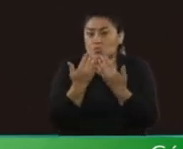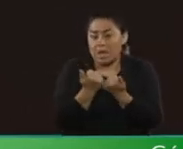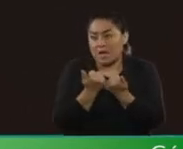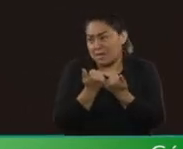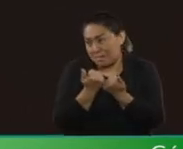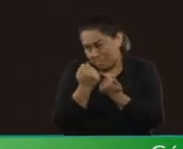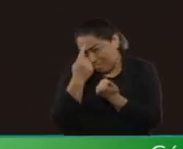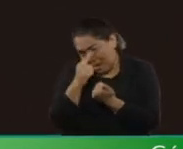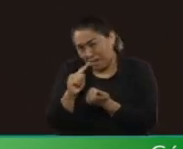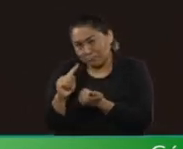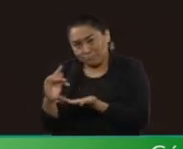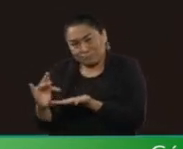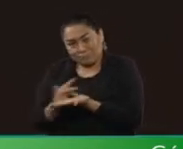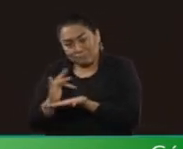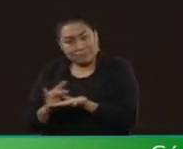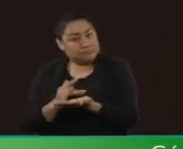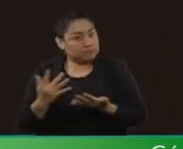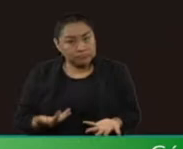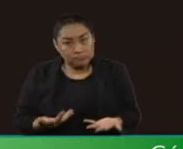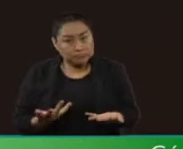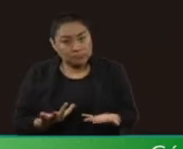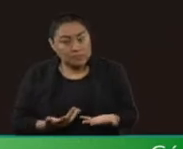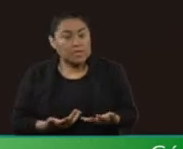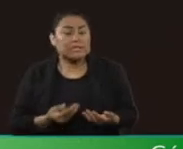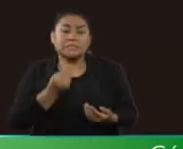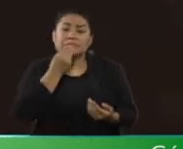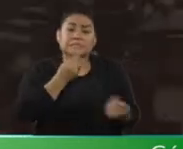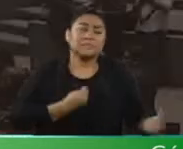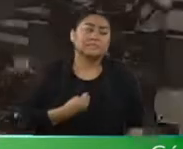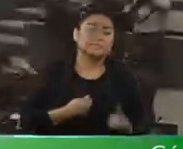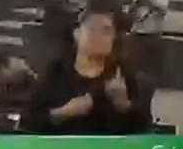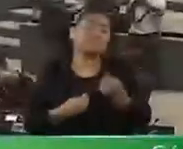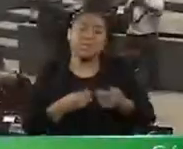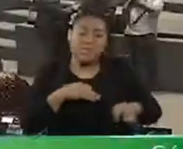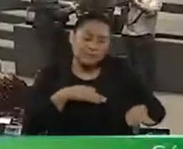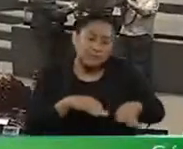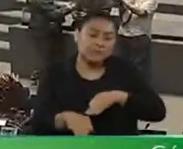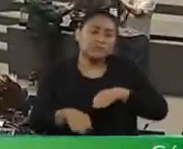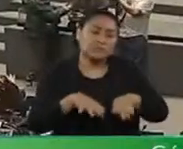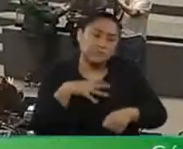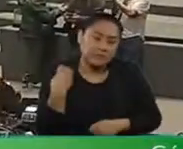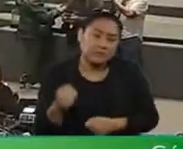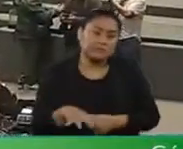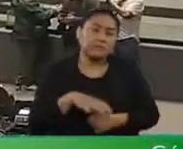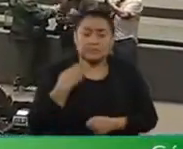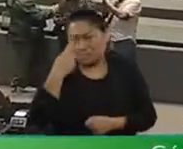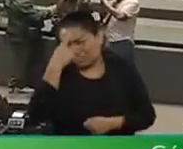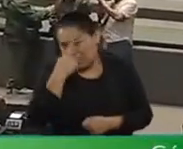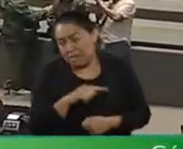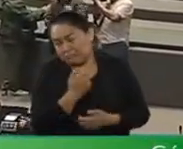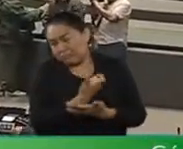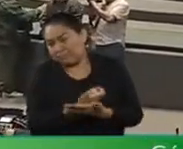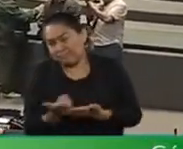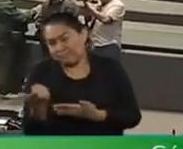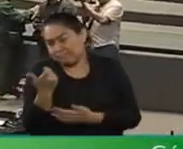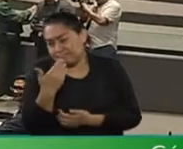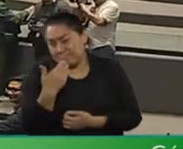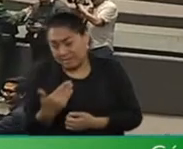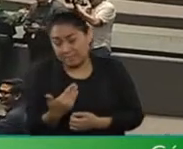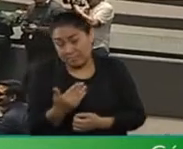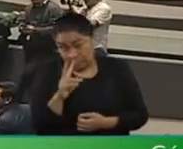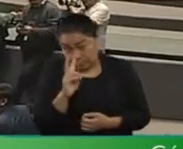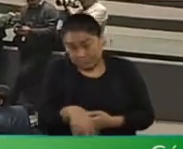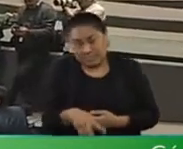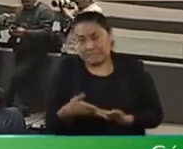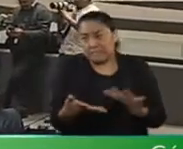que contar que no tienen más que sus fuerzas y ganas de salir adelante con todo absolutamente